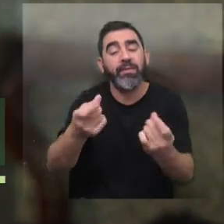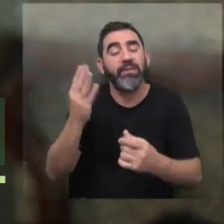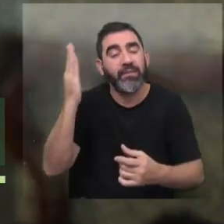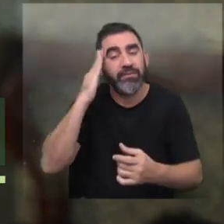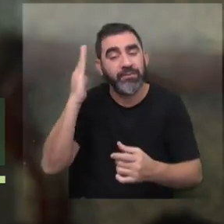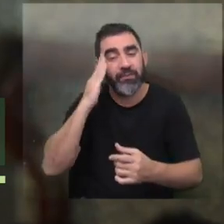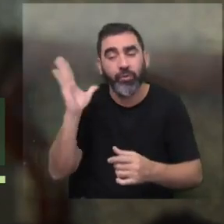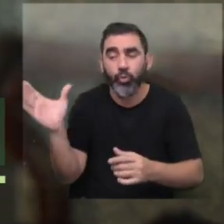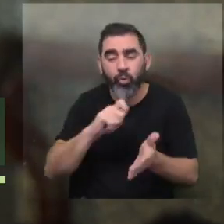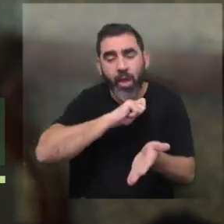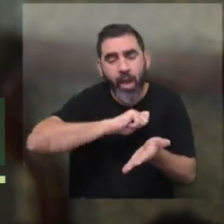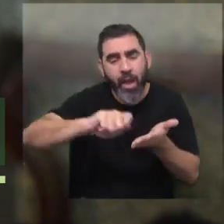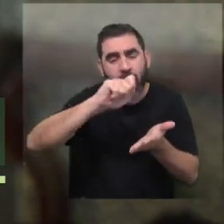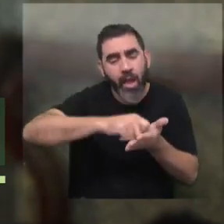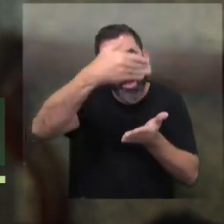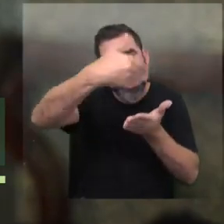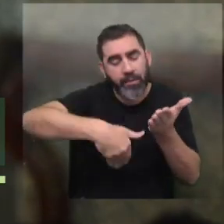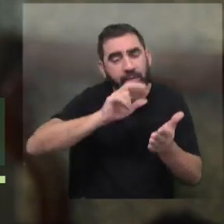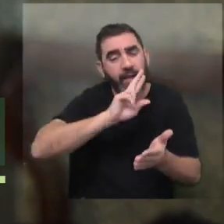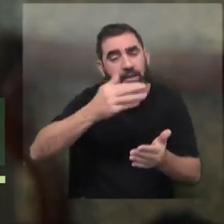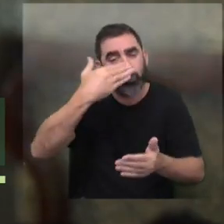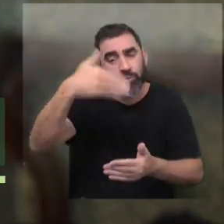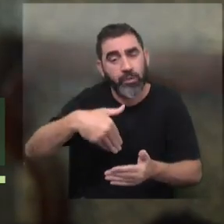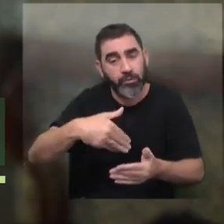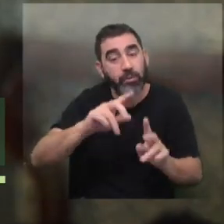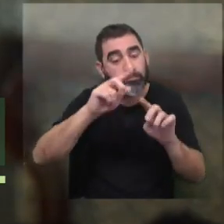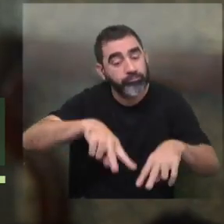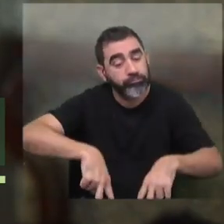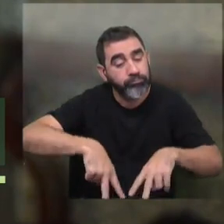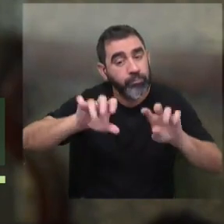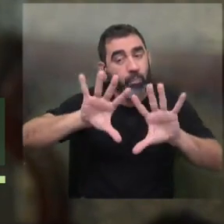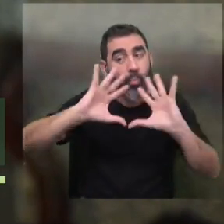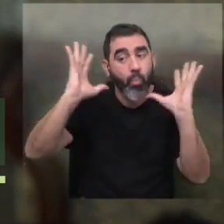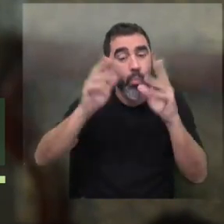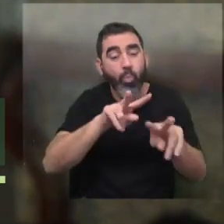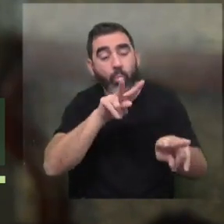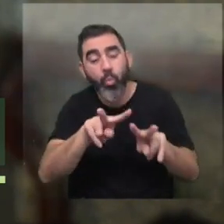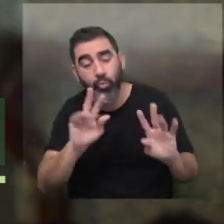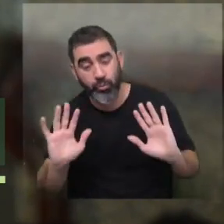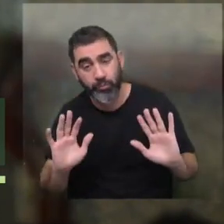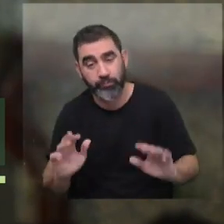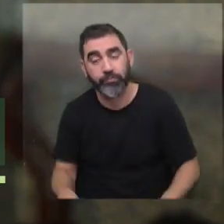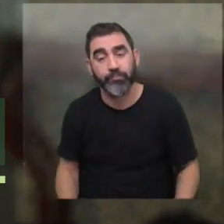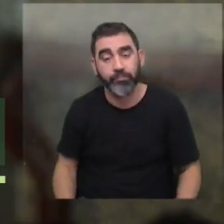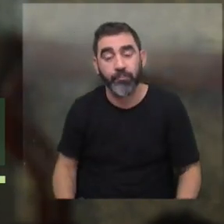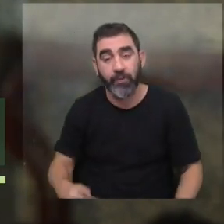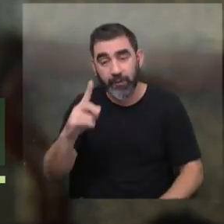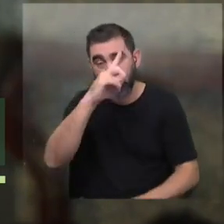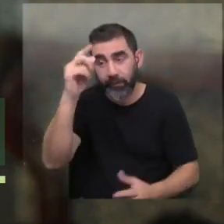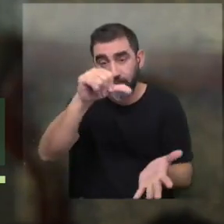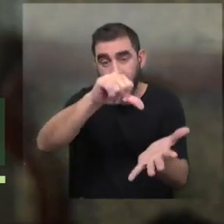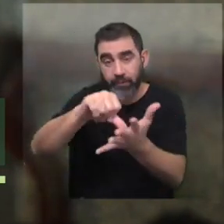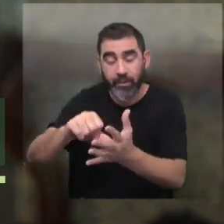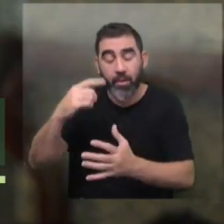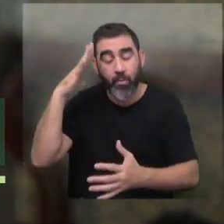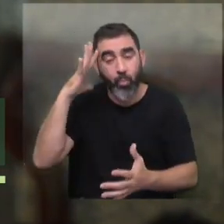todas las actas de los resultados finales y que estas sean auditadas por el mundo la comunidad internacional y el pueblo